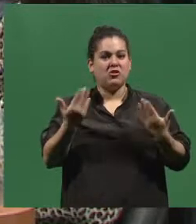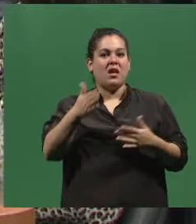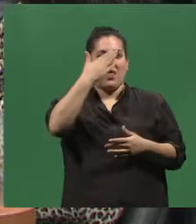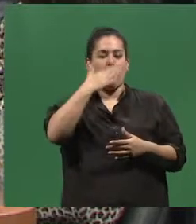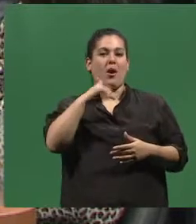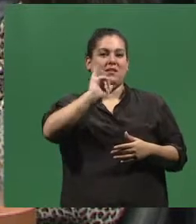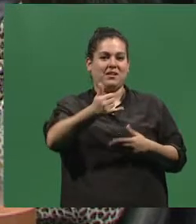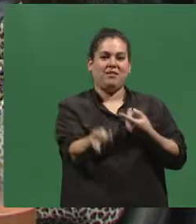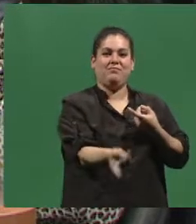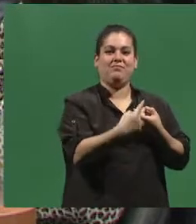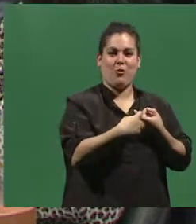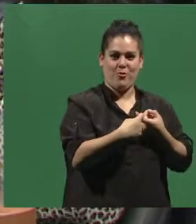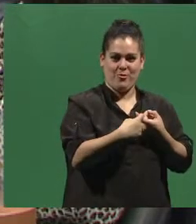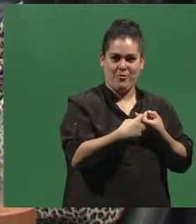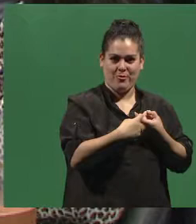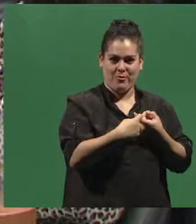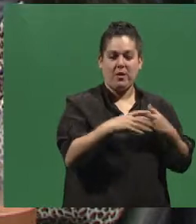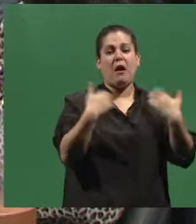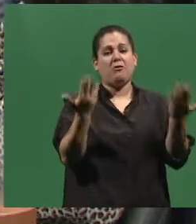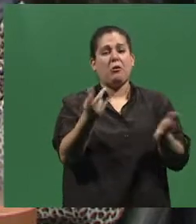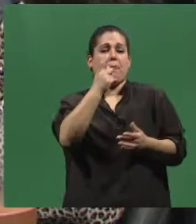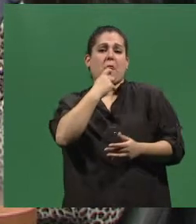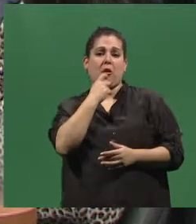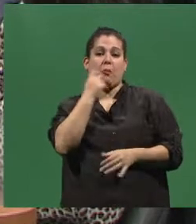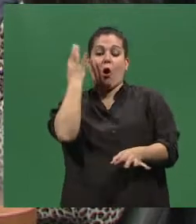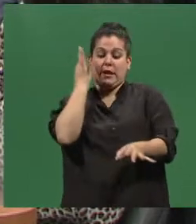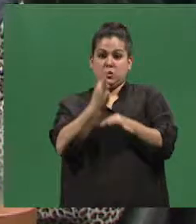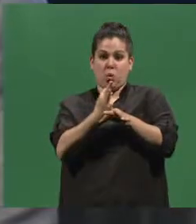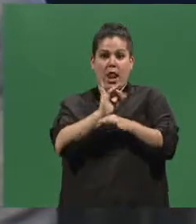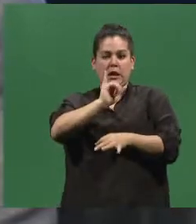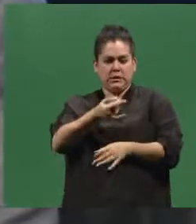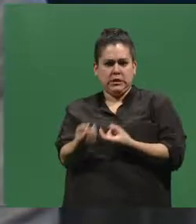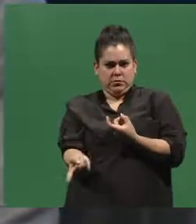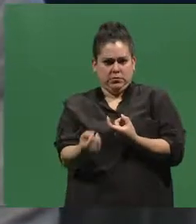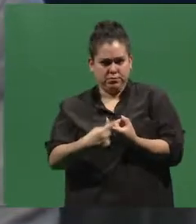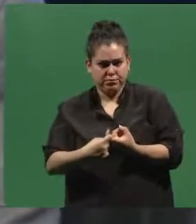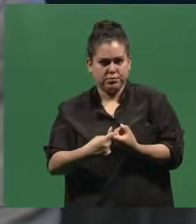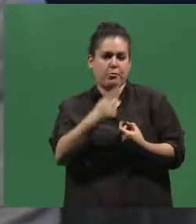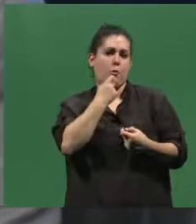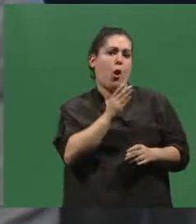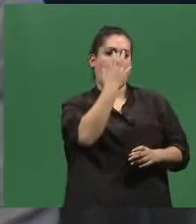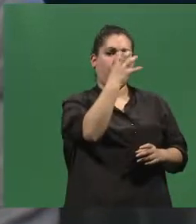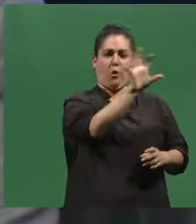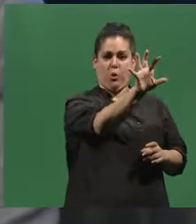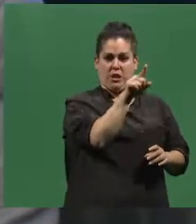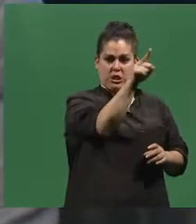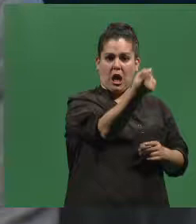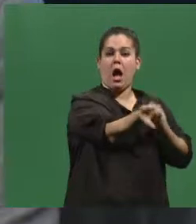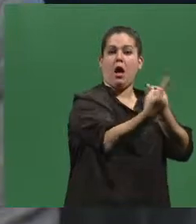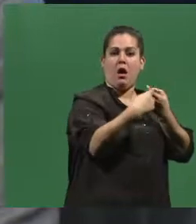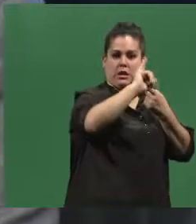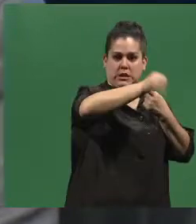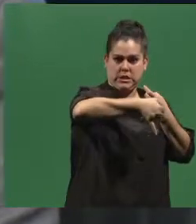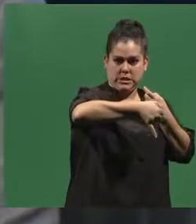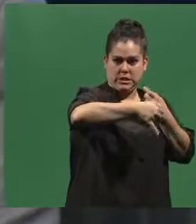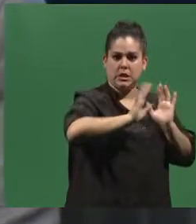genera adhesión de las provincias. En el caso de que un colegio que está adherido en una provincia que adhieren y